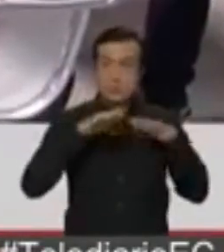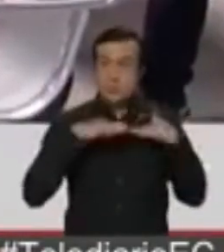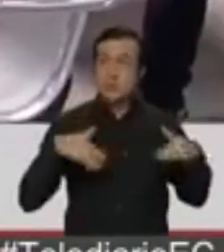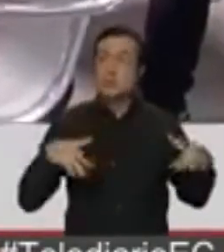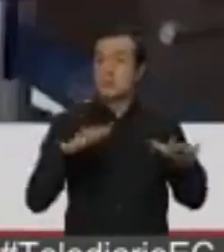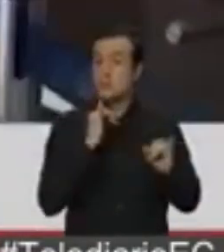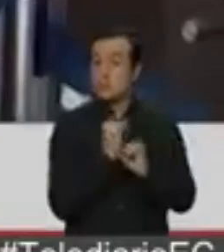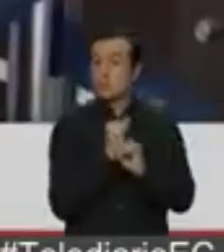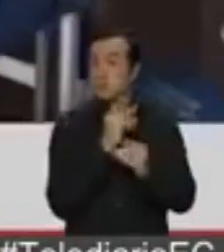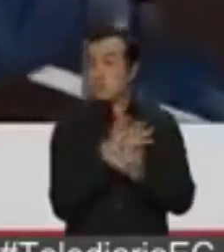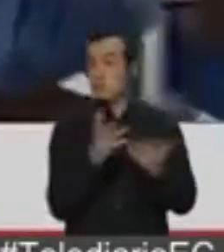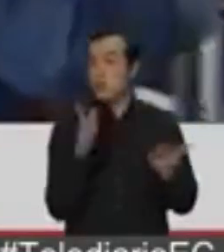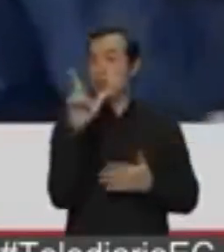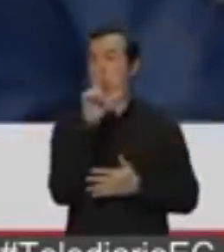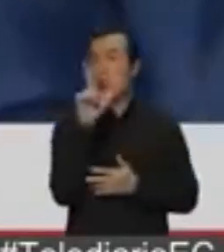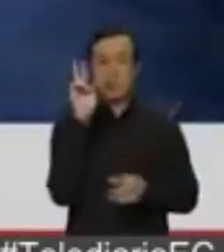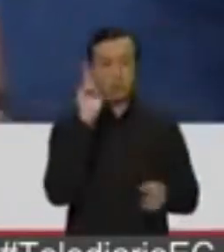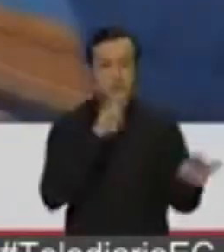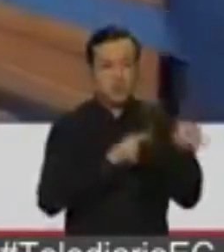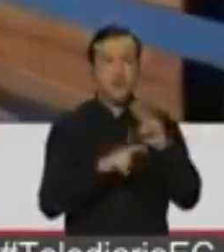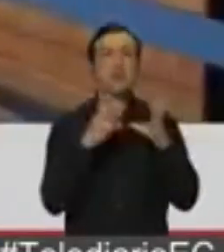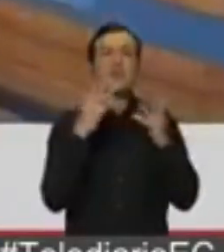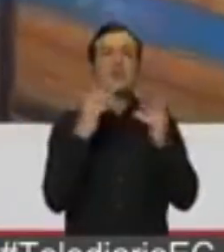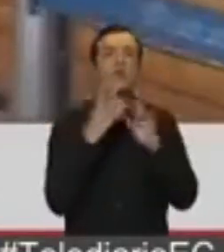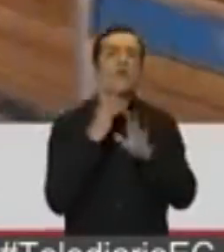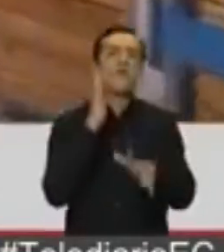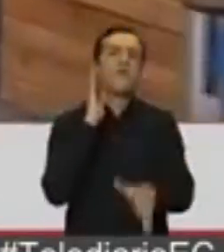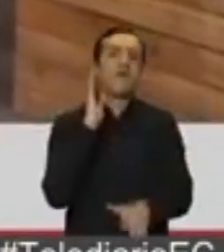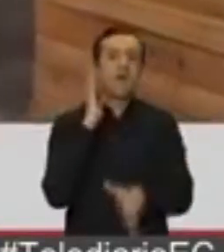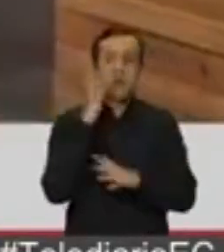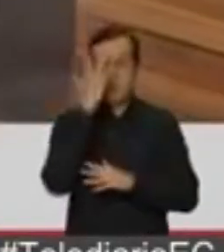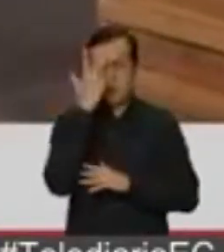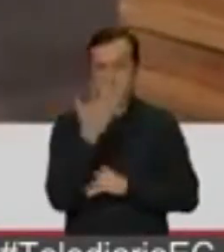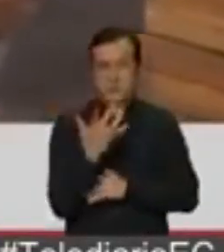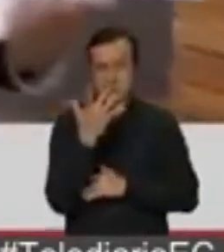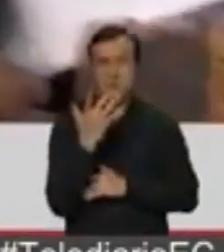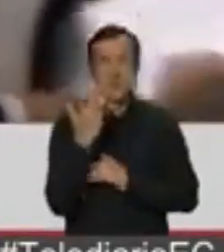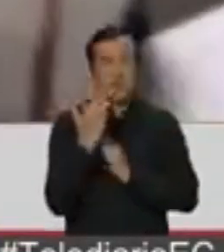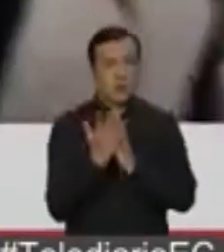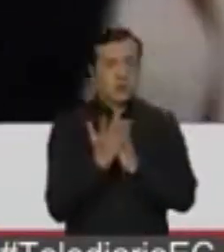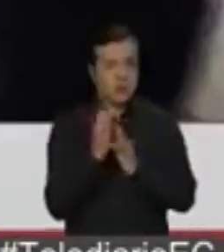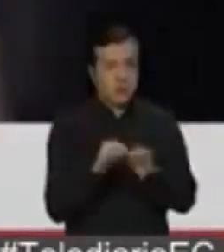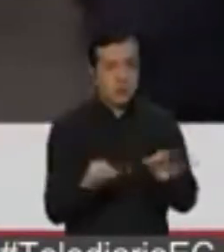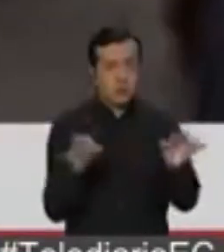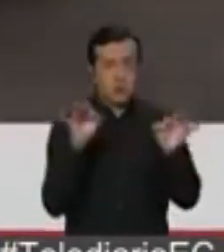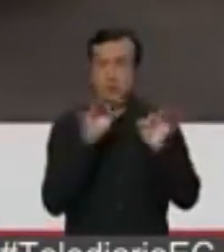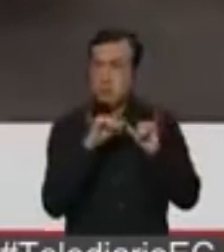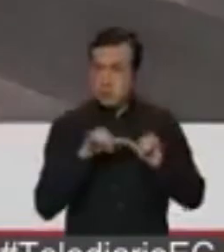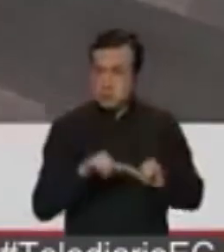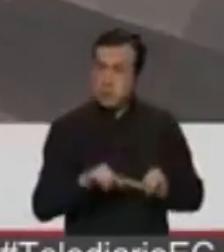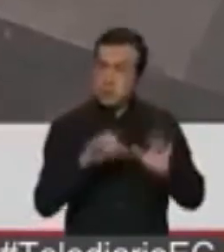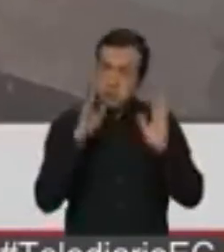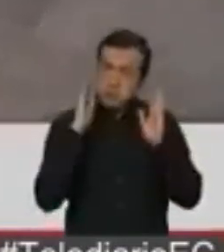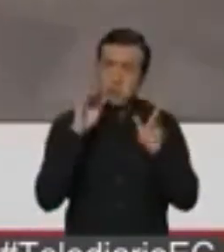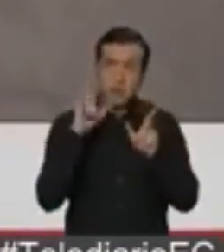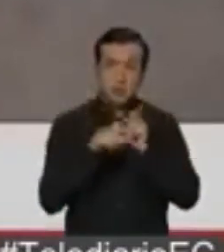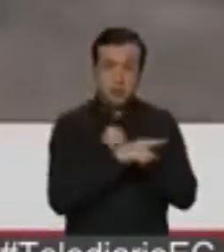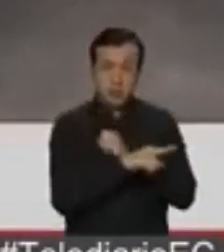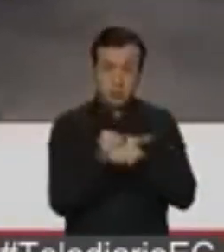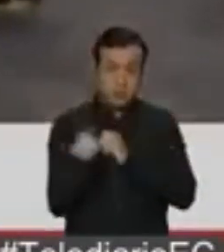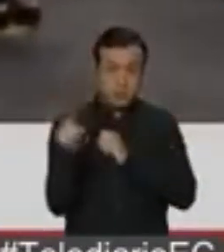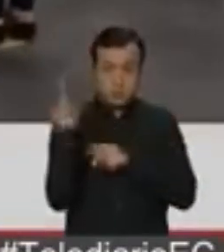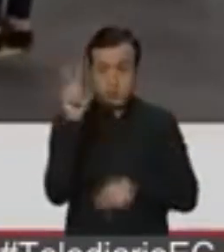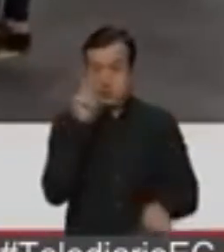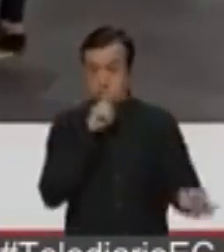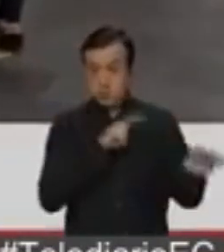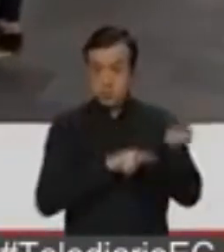las instituciones. Este lunes se observaron largas columnas, esto a pesar que servicios esenciales nunca dejaron de atender. A los usuarios también se les vigila